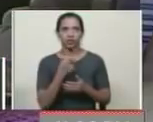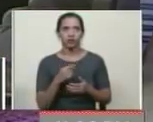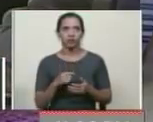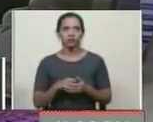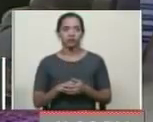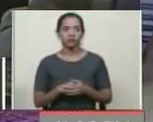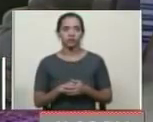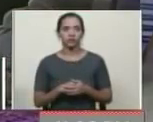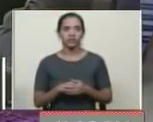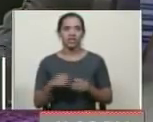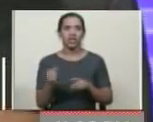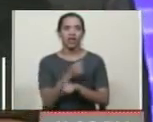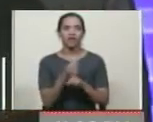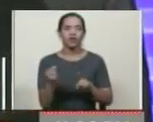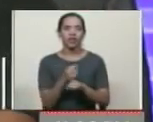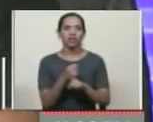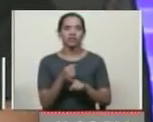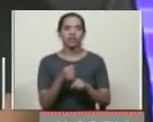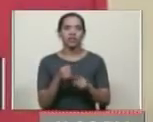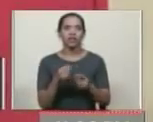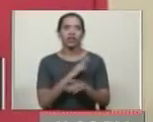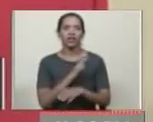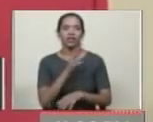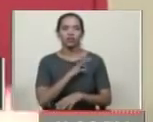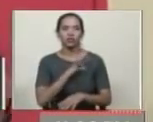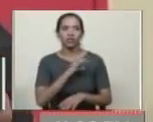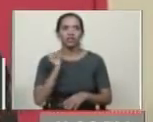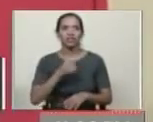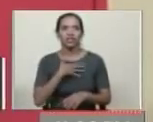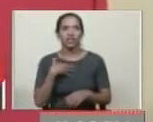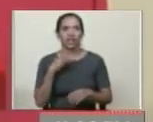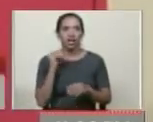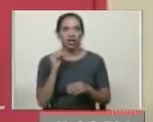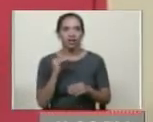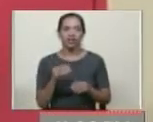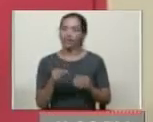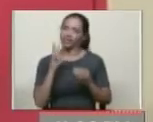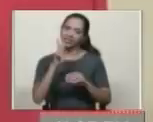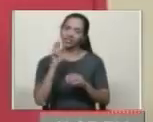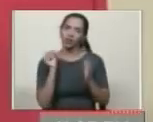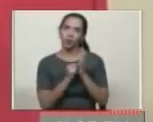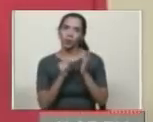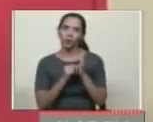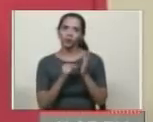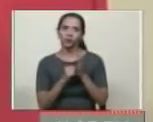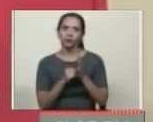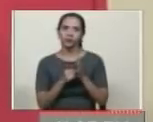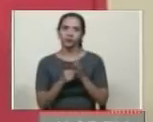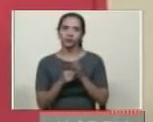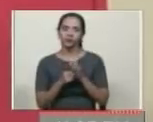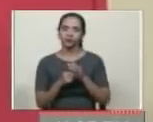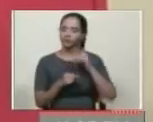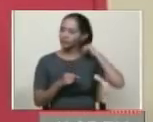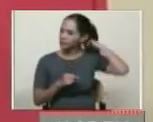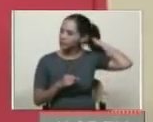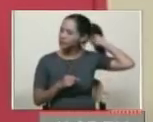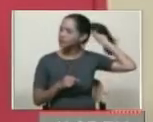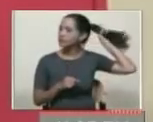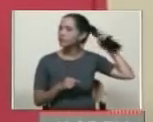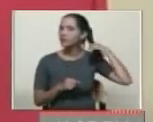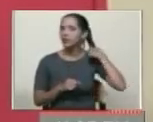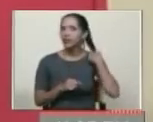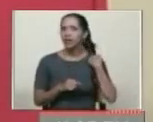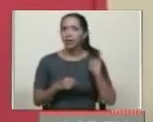todavía. La violencia en las redes sociales. Mira, sí, quería comentarte sobre eso, que era el tercer punto en el segmento anterior. Me parece súper clave